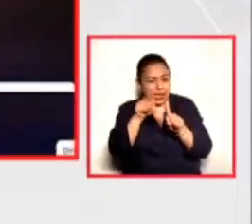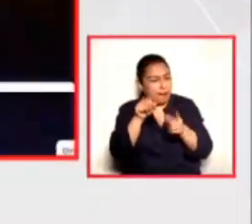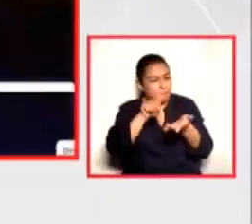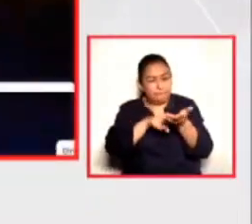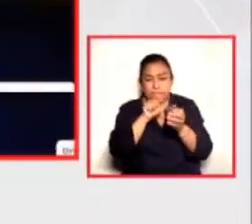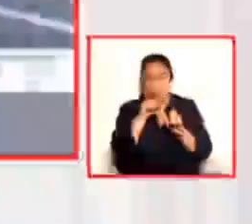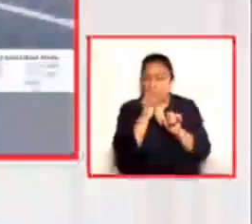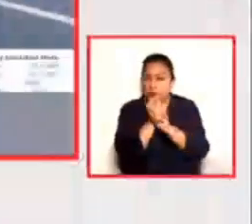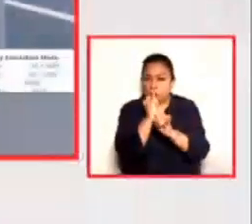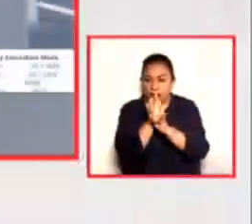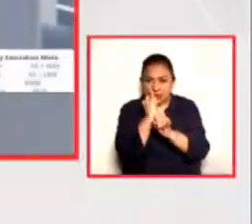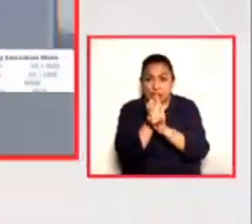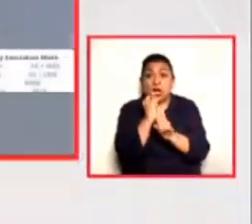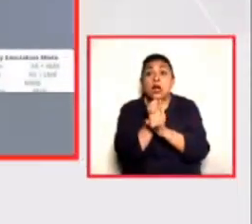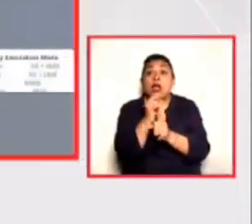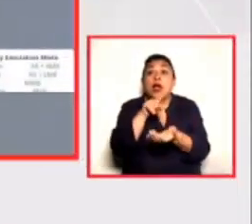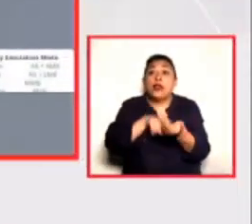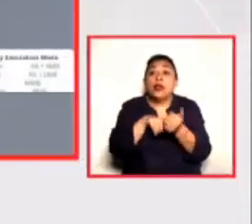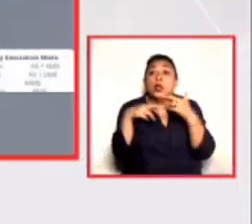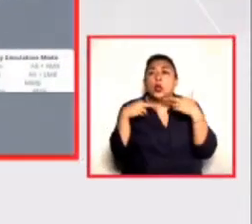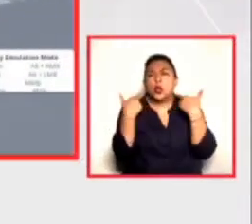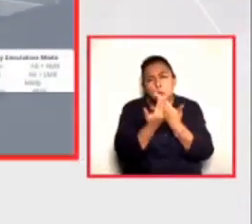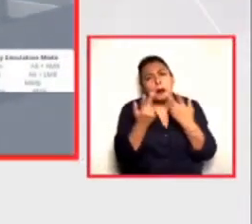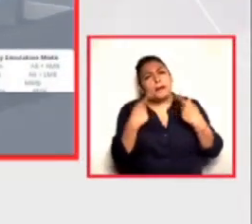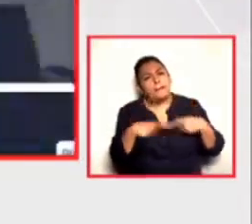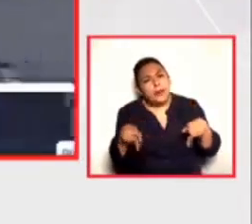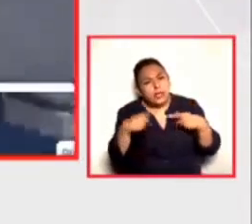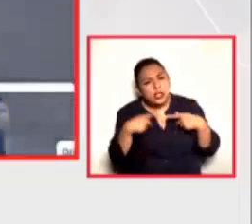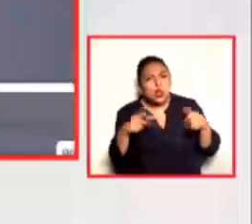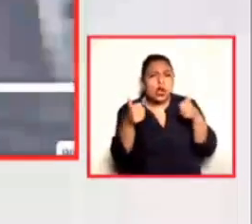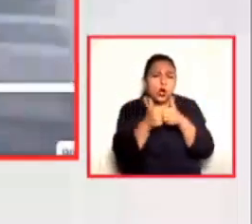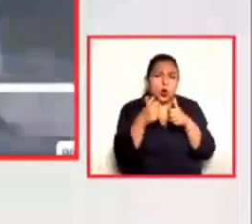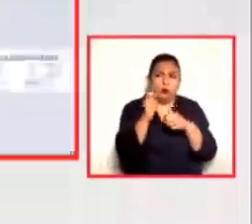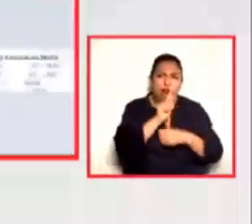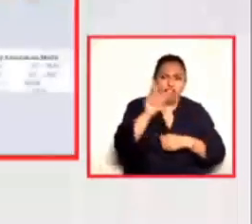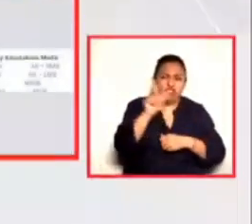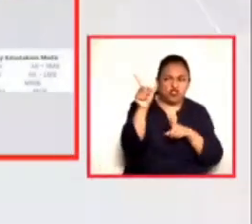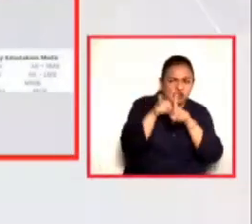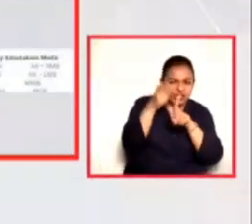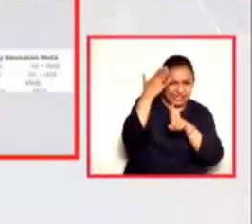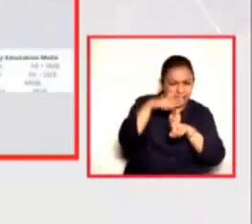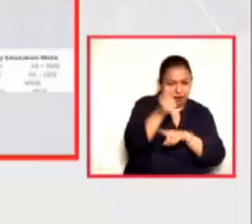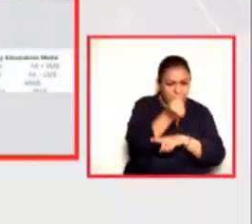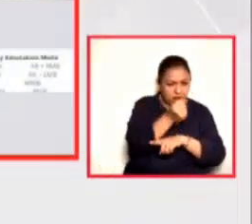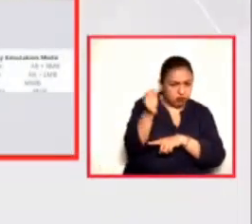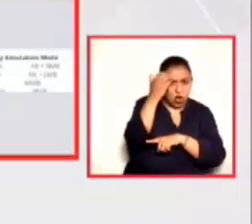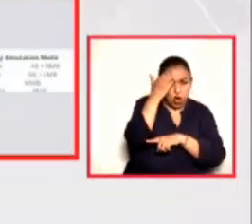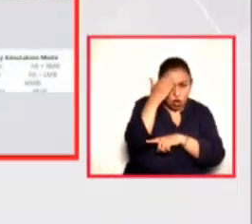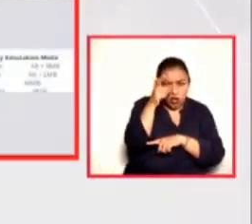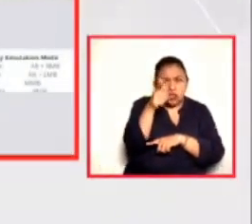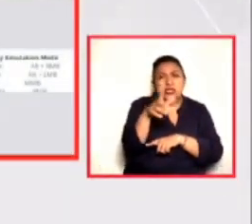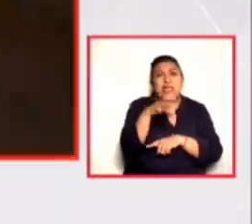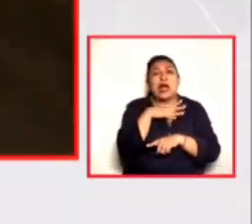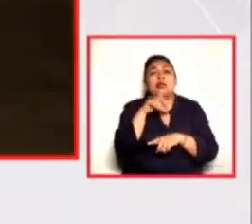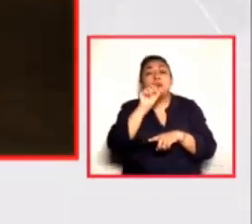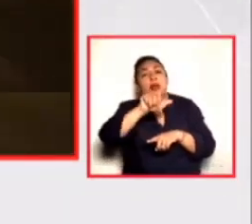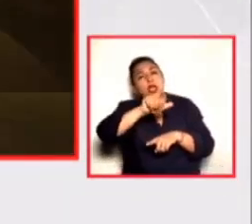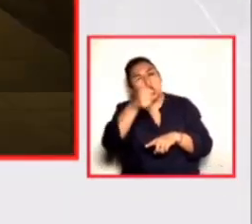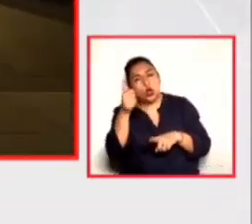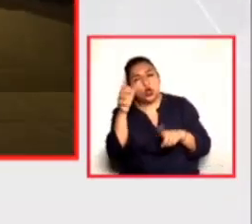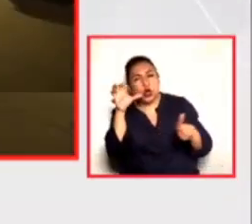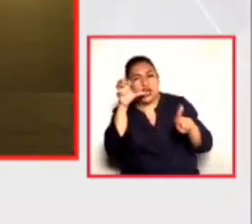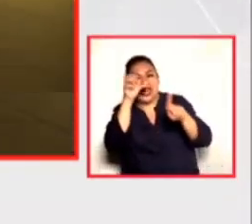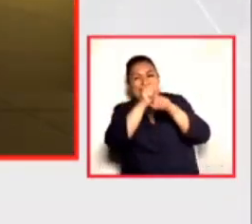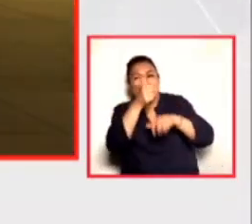donde son encuentros con críticos. Ahí vamos a charlar mucho de esto también, del reto cinema que estamos